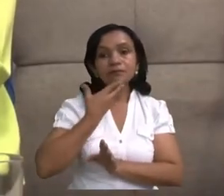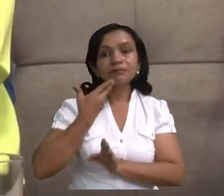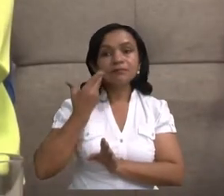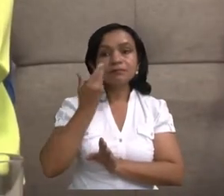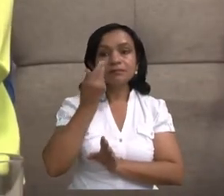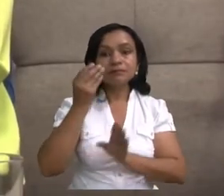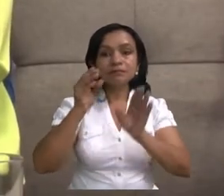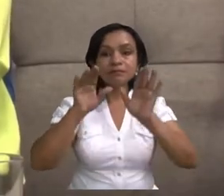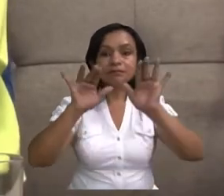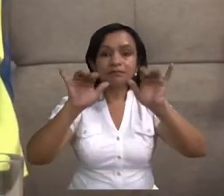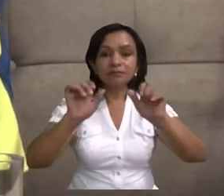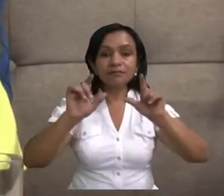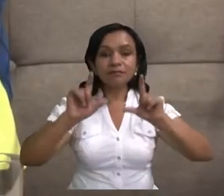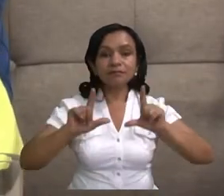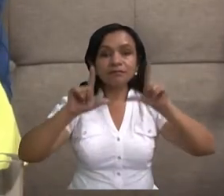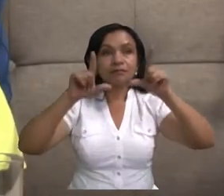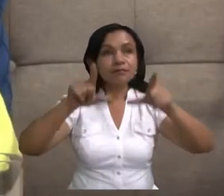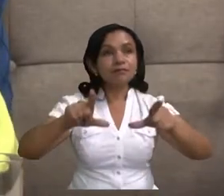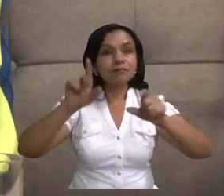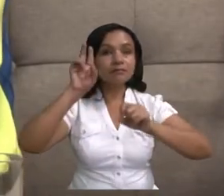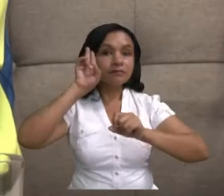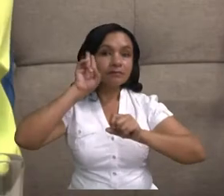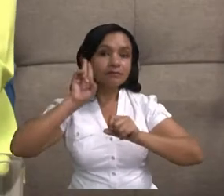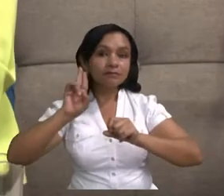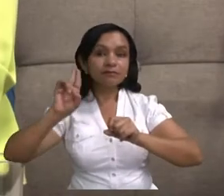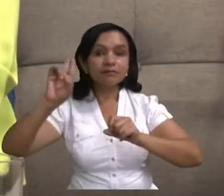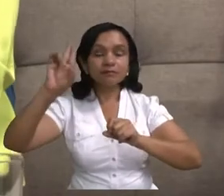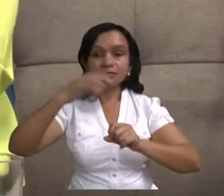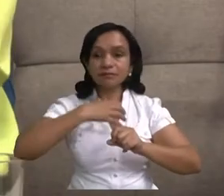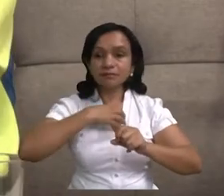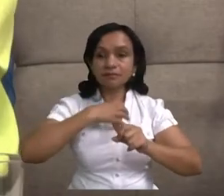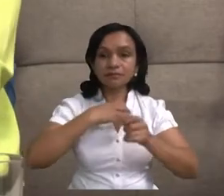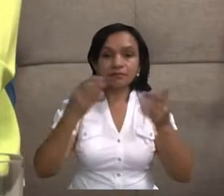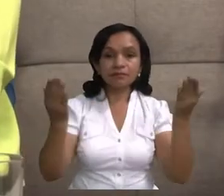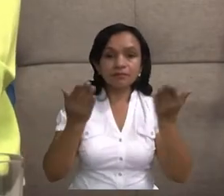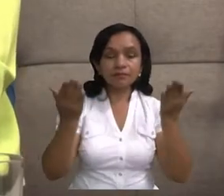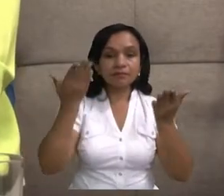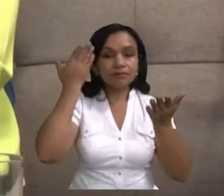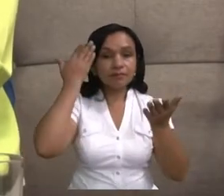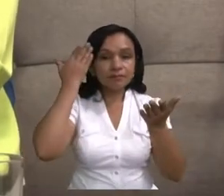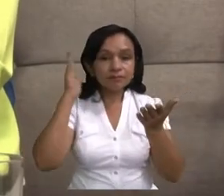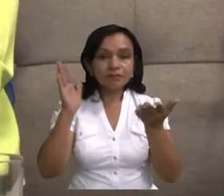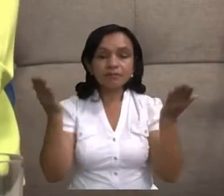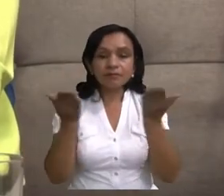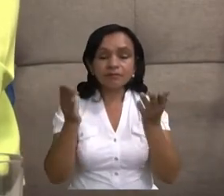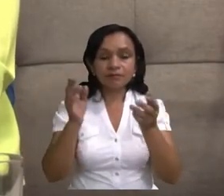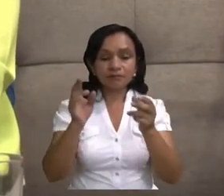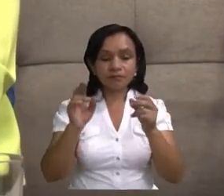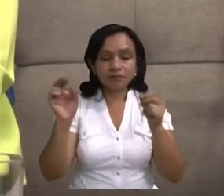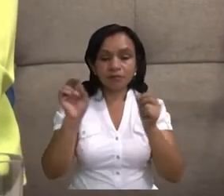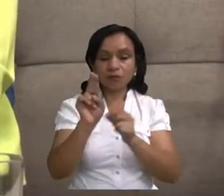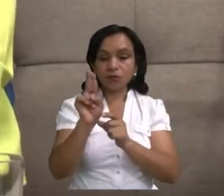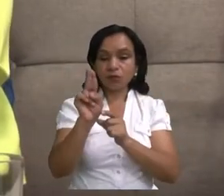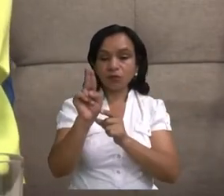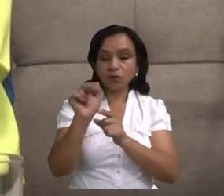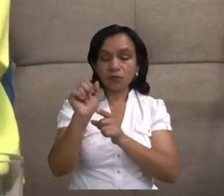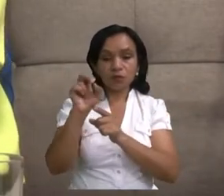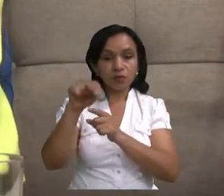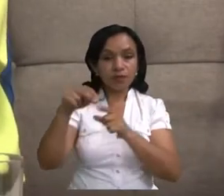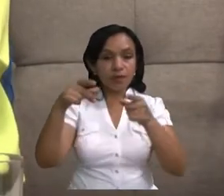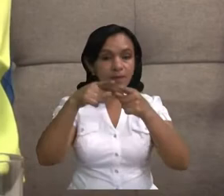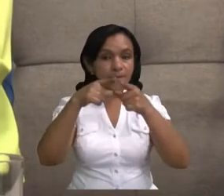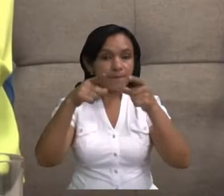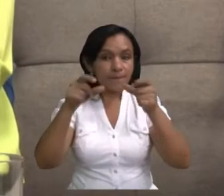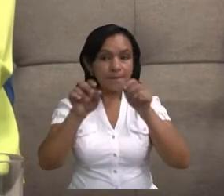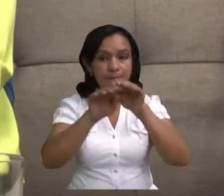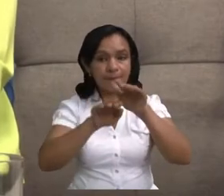la prematrícula en nuestras universidades. Y como todos sabemos, siempre para la UNAM Managua es donde está la